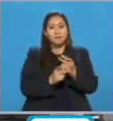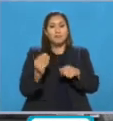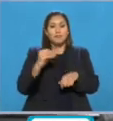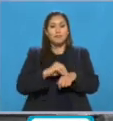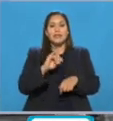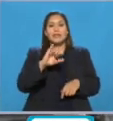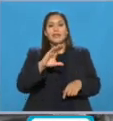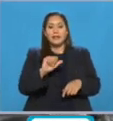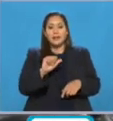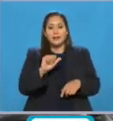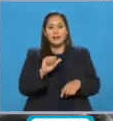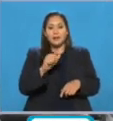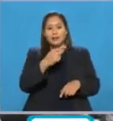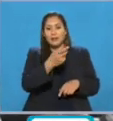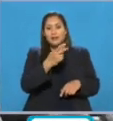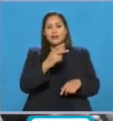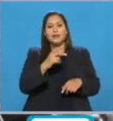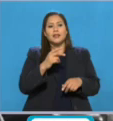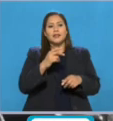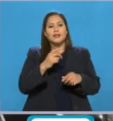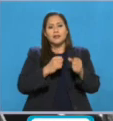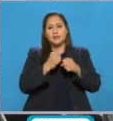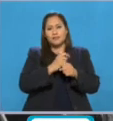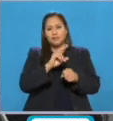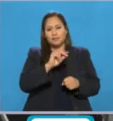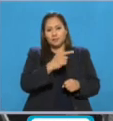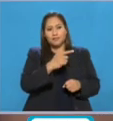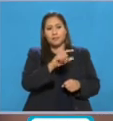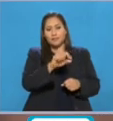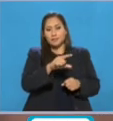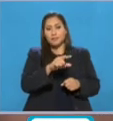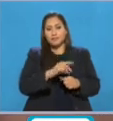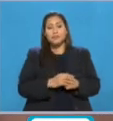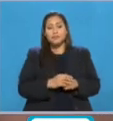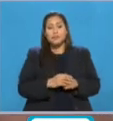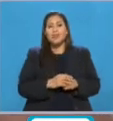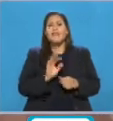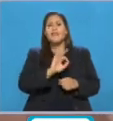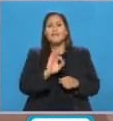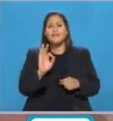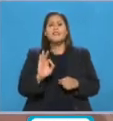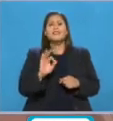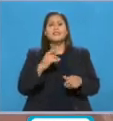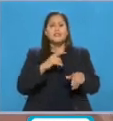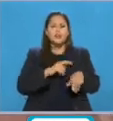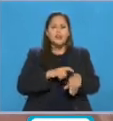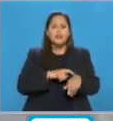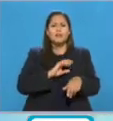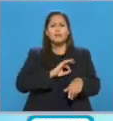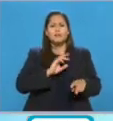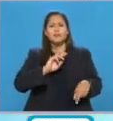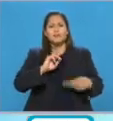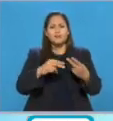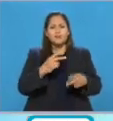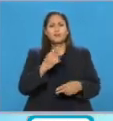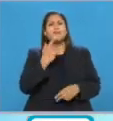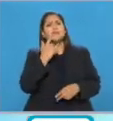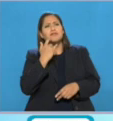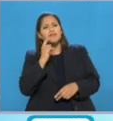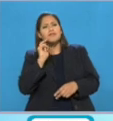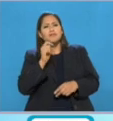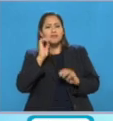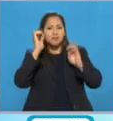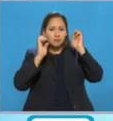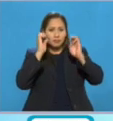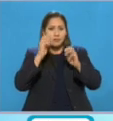el Sí. 47, y este es el punto de partida son los para la Cupa? exposición. Exacto. Claro. ¿No? ¿En qué fechas y en qué horarios se encuentra la